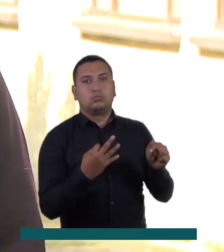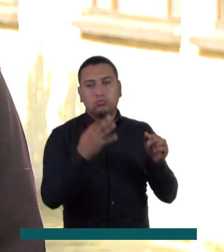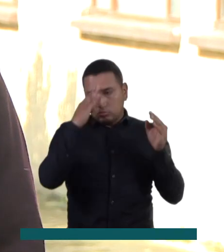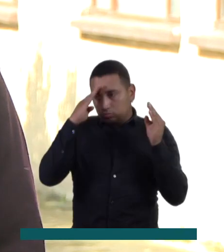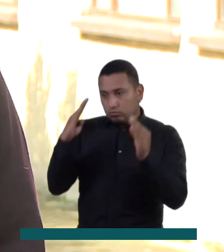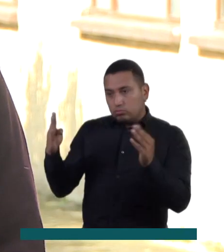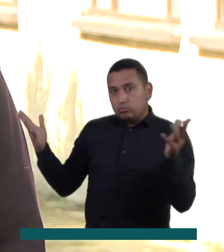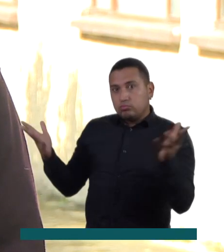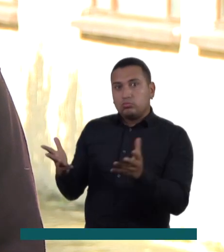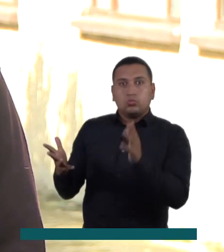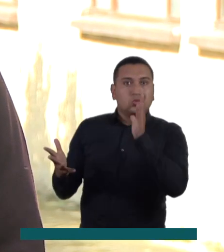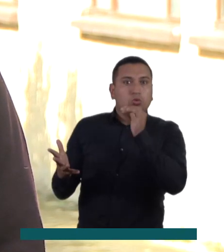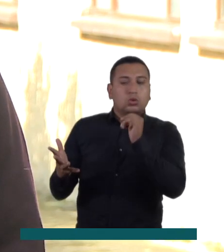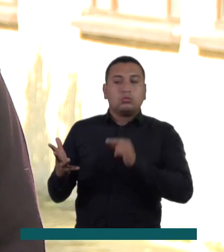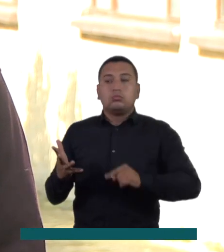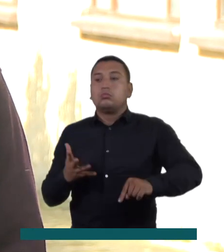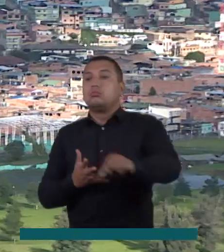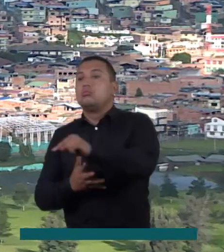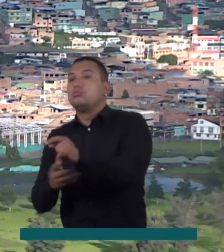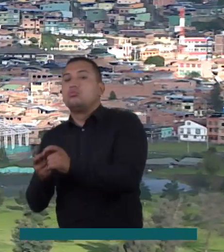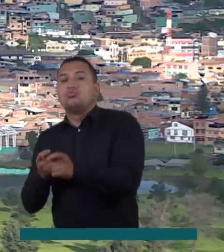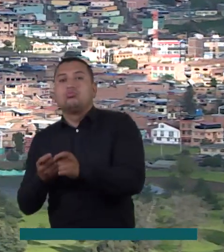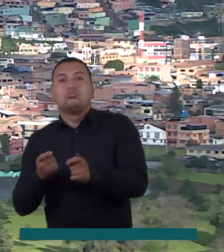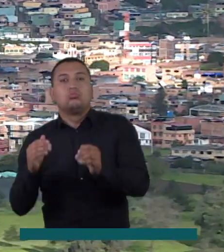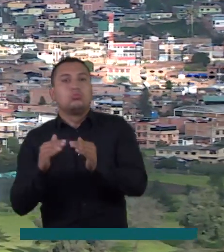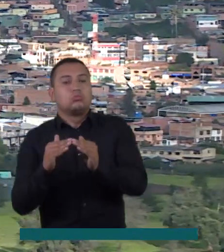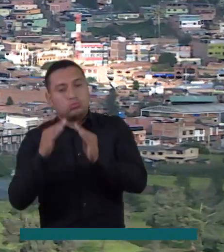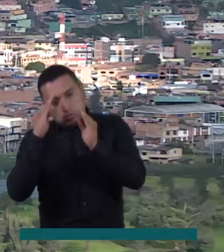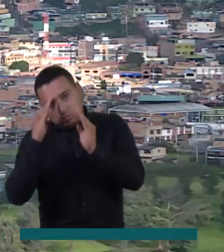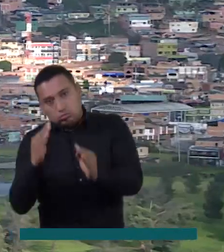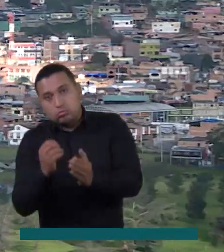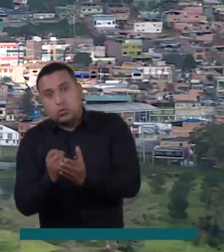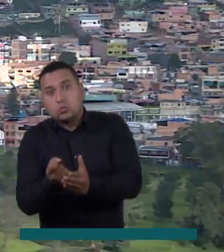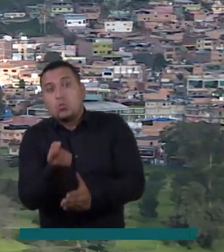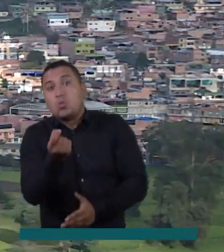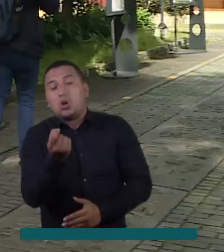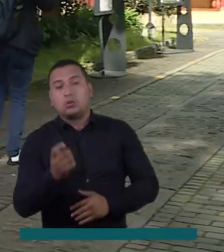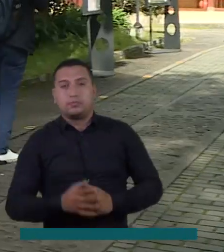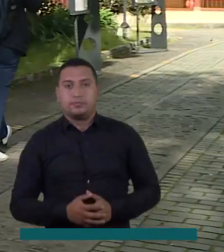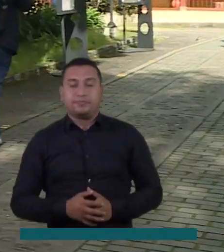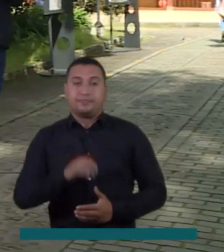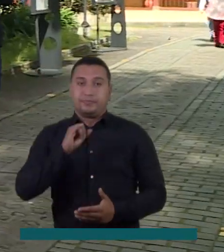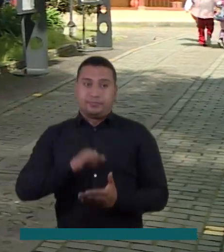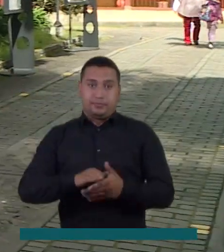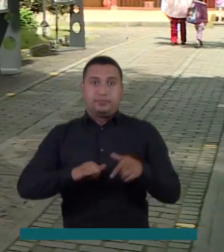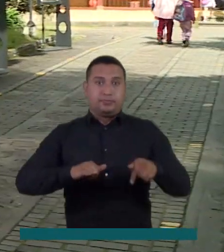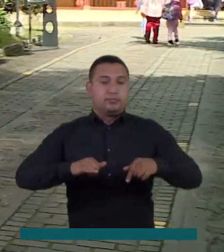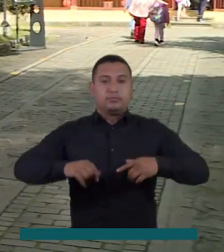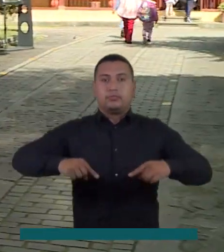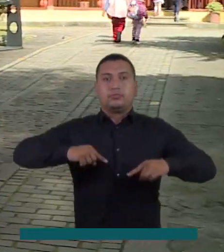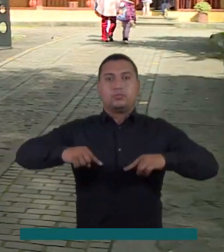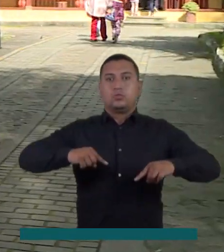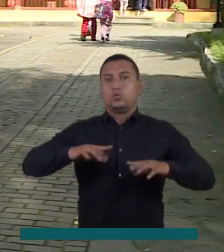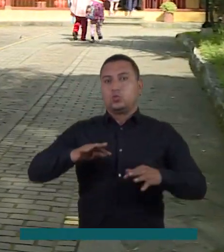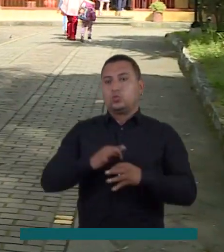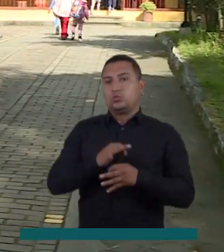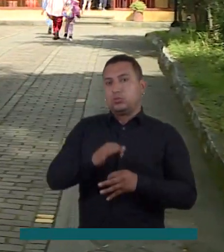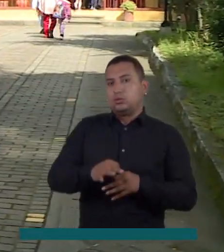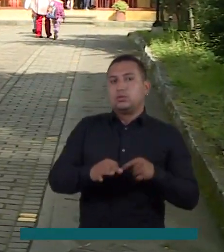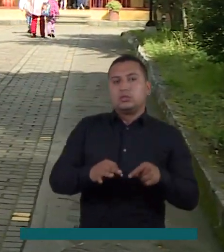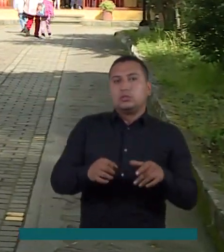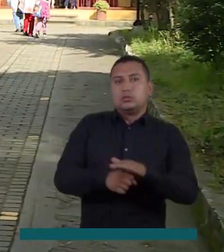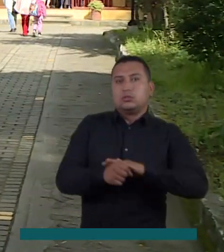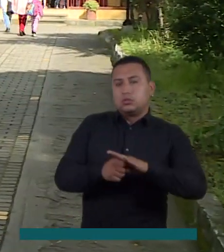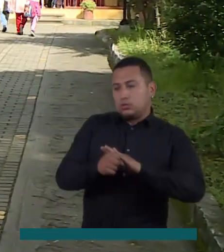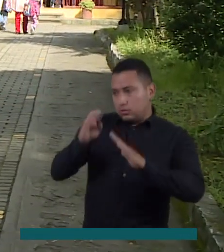que están subsistiendo. Por esta razón, desde la administración municipal se llevan a cabo diferentes iniciativas para acabar con estos